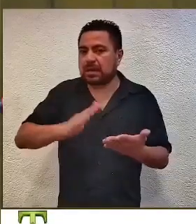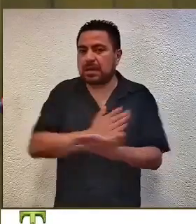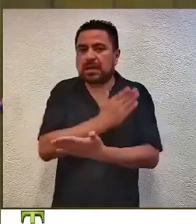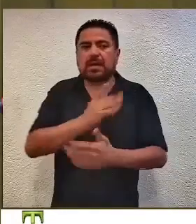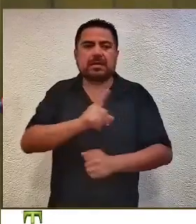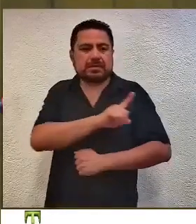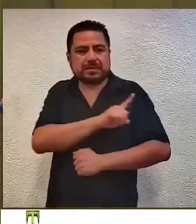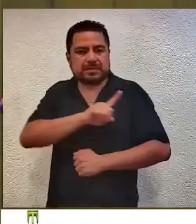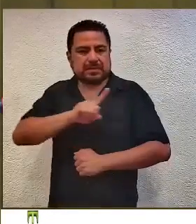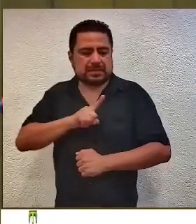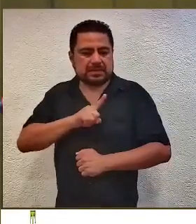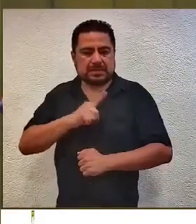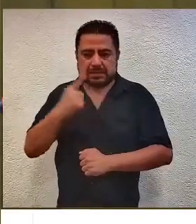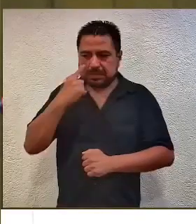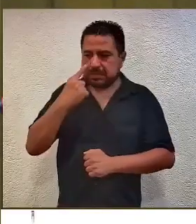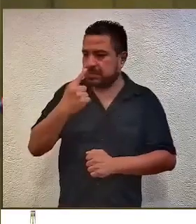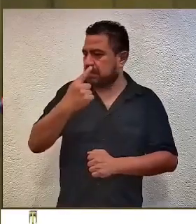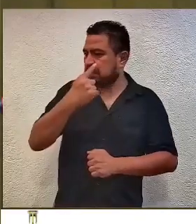de tomarse en cuenta